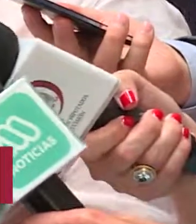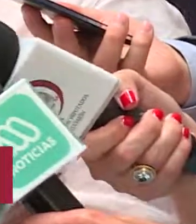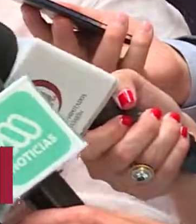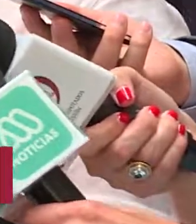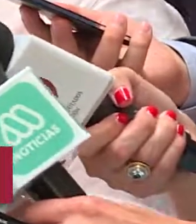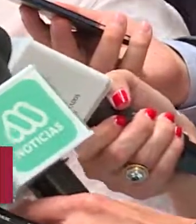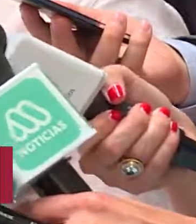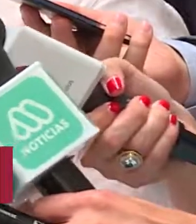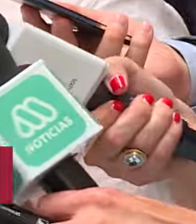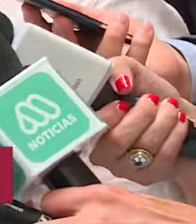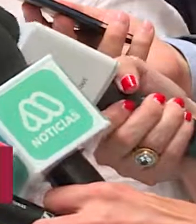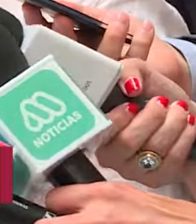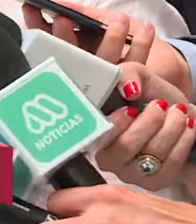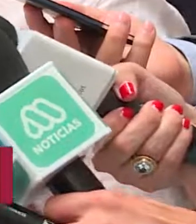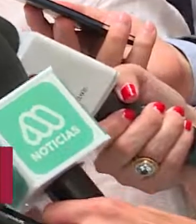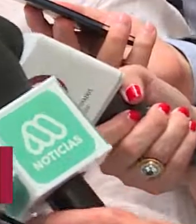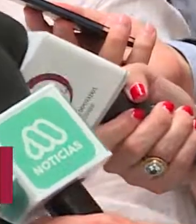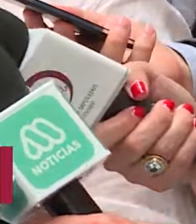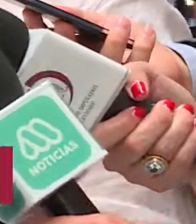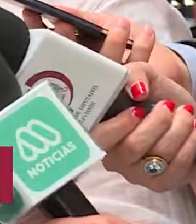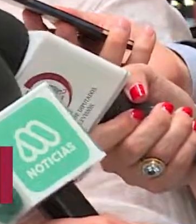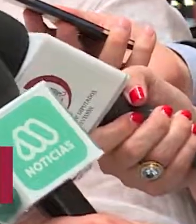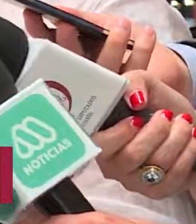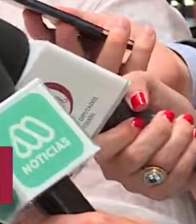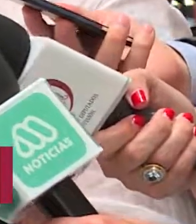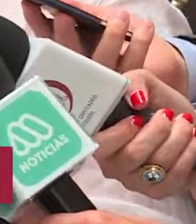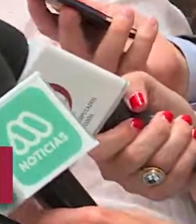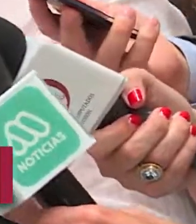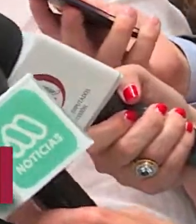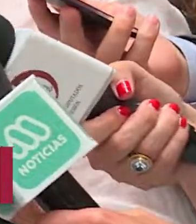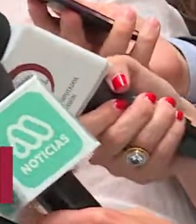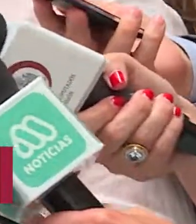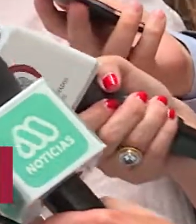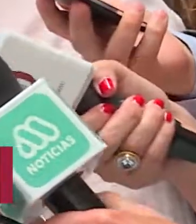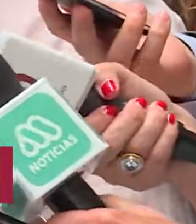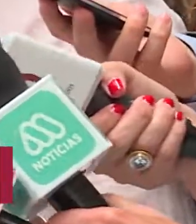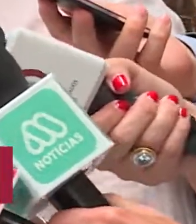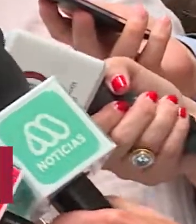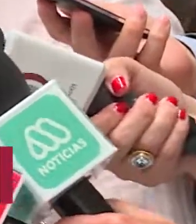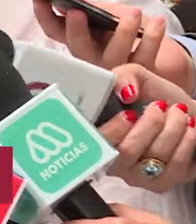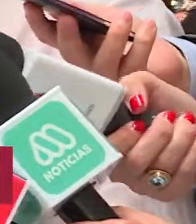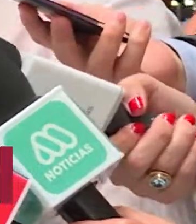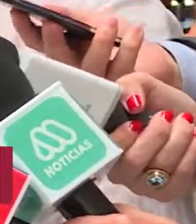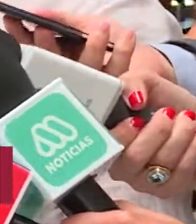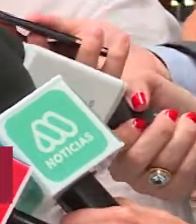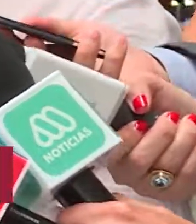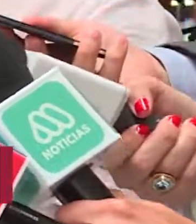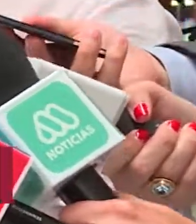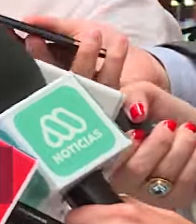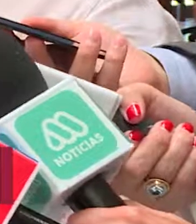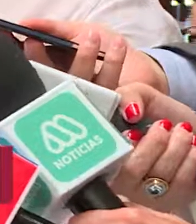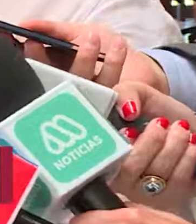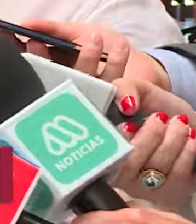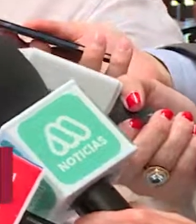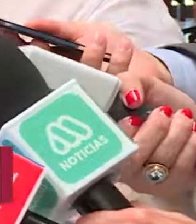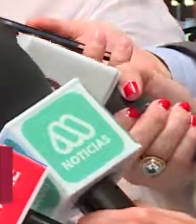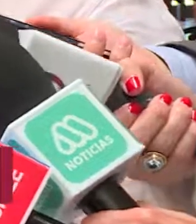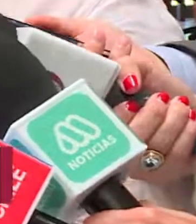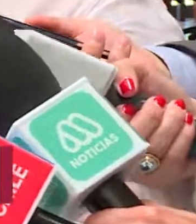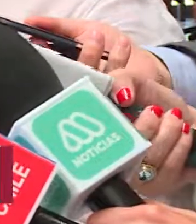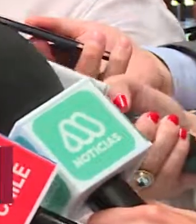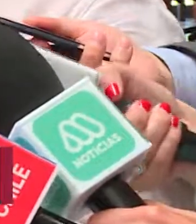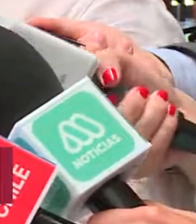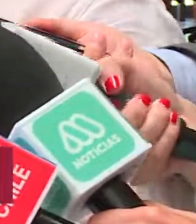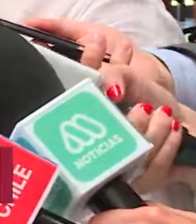Pero, porque la incitación a la violencia es contra también colectivos que profesan una ideología,